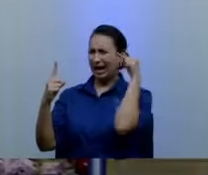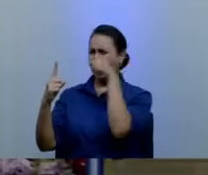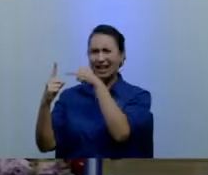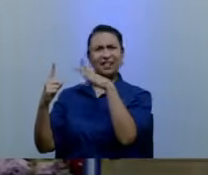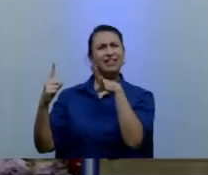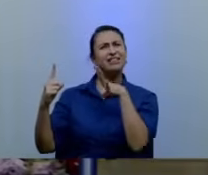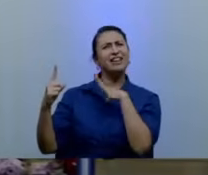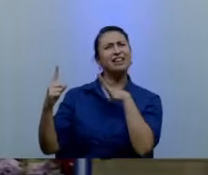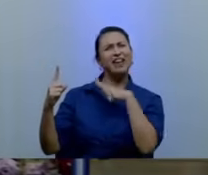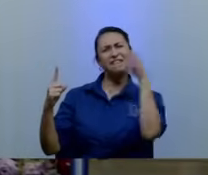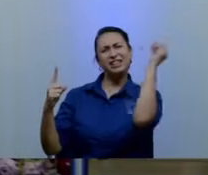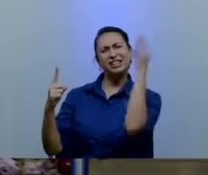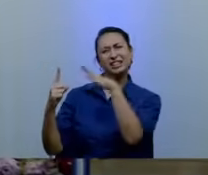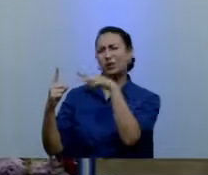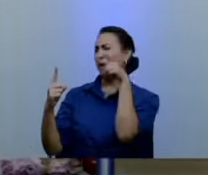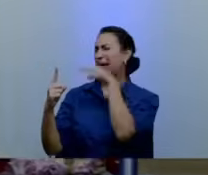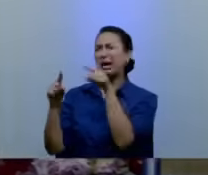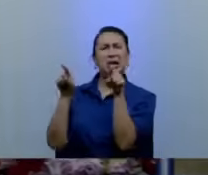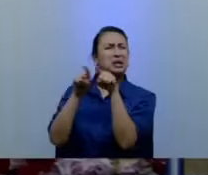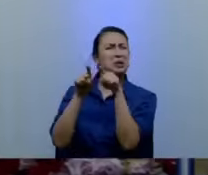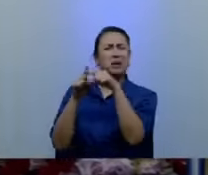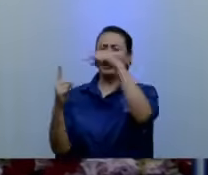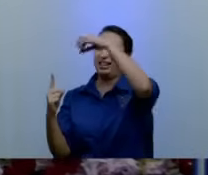sal. Donde estés,